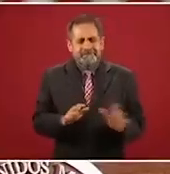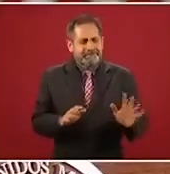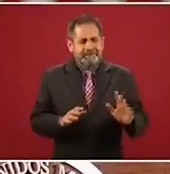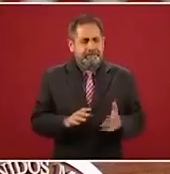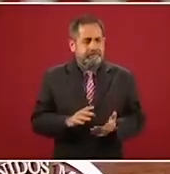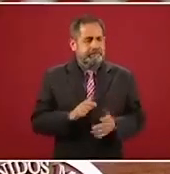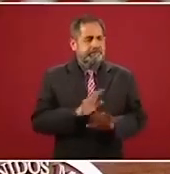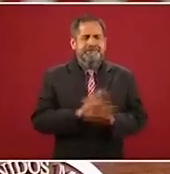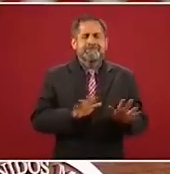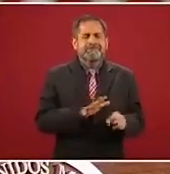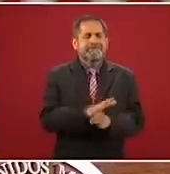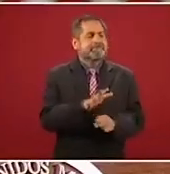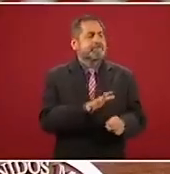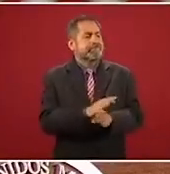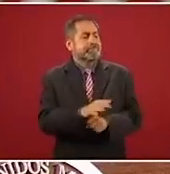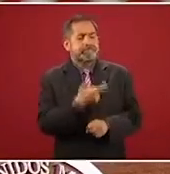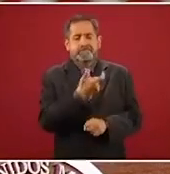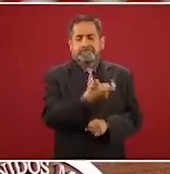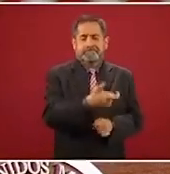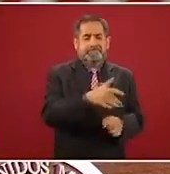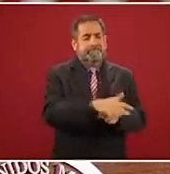conformarnos con